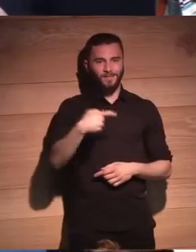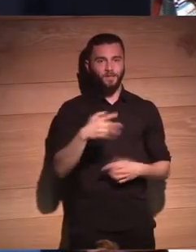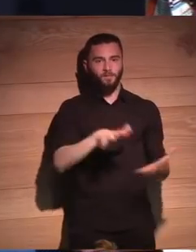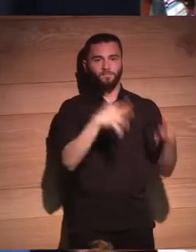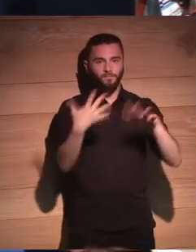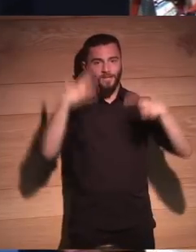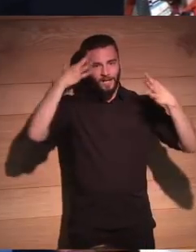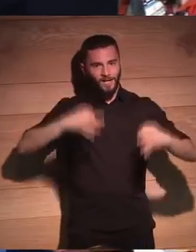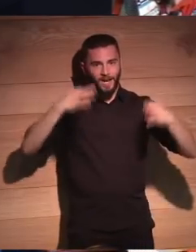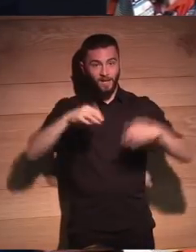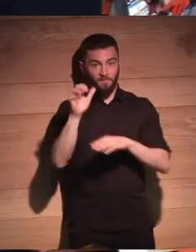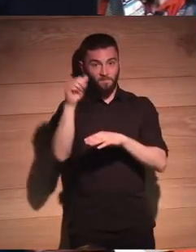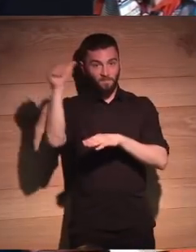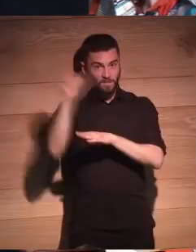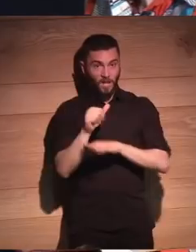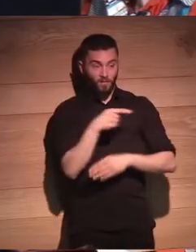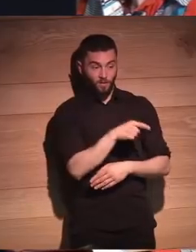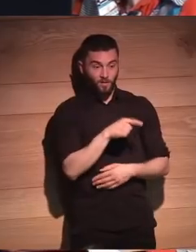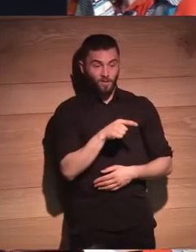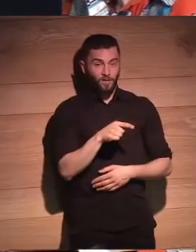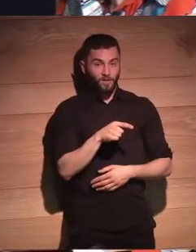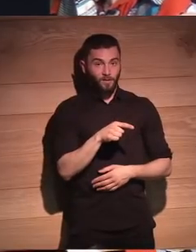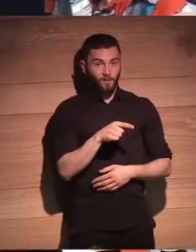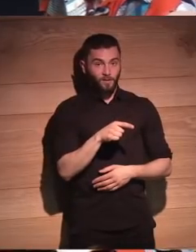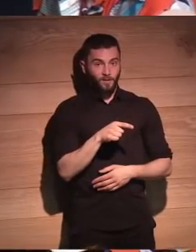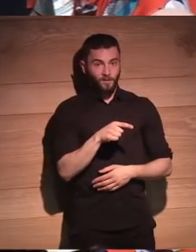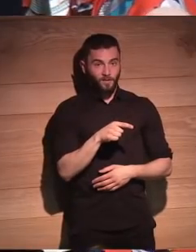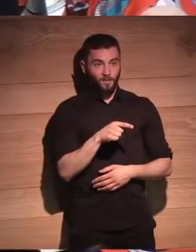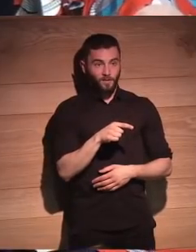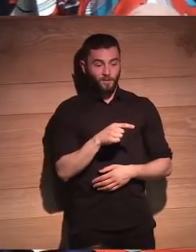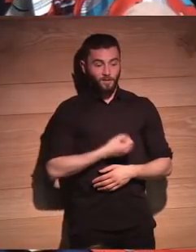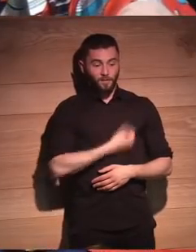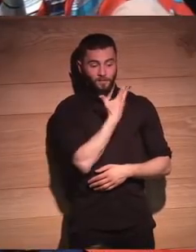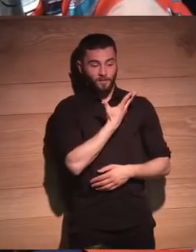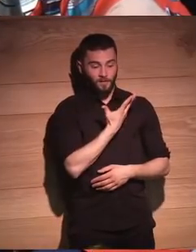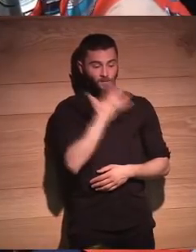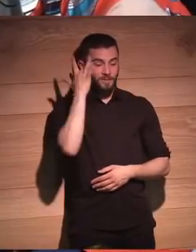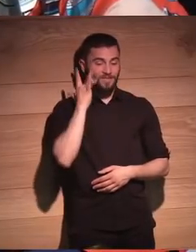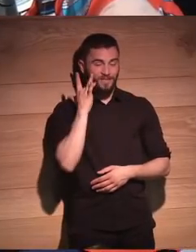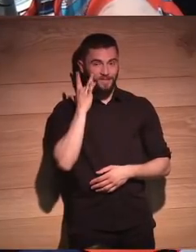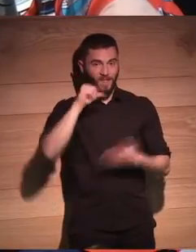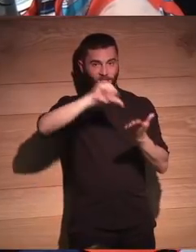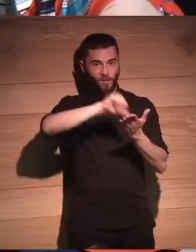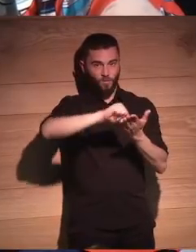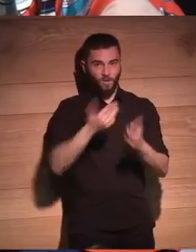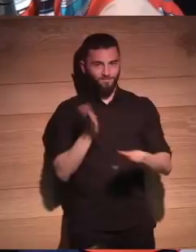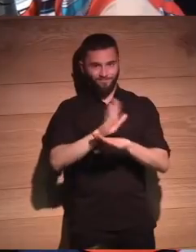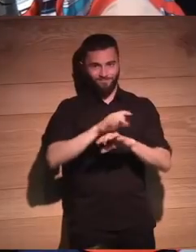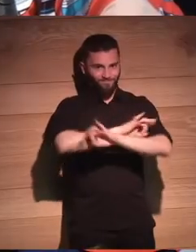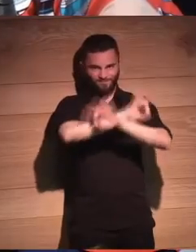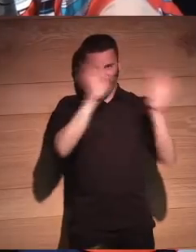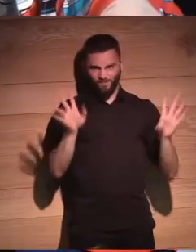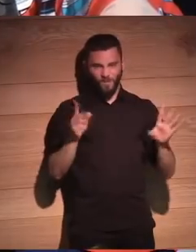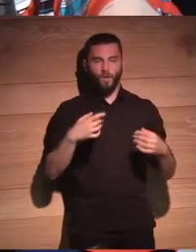más se ha visto lo exagerado que era el espíritu o la esencia de la ciudad, que era todo alto, todo con luces